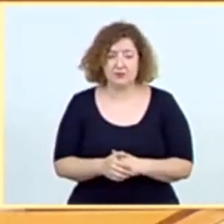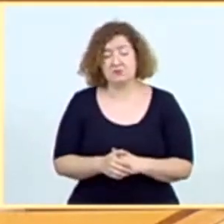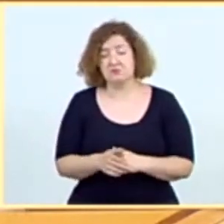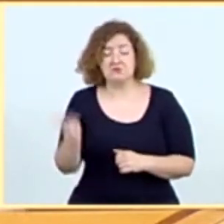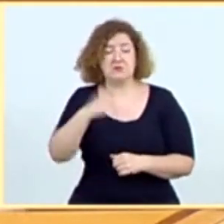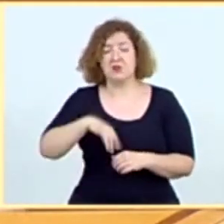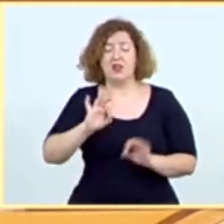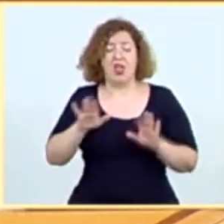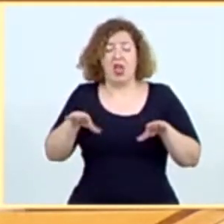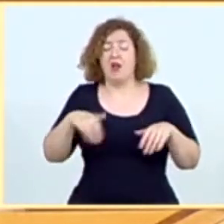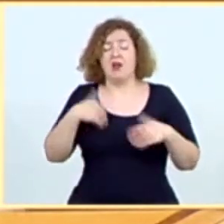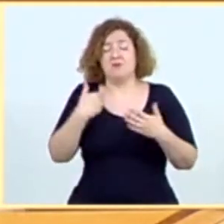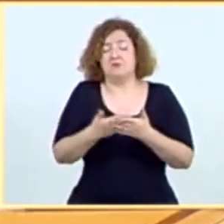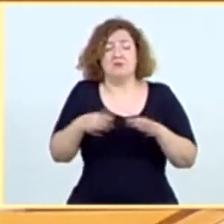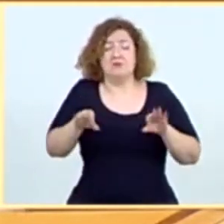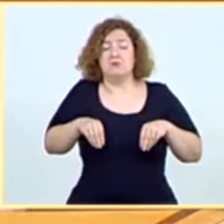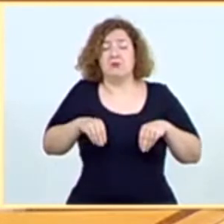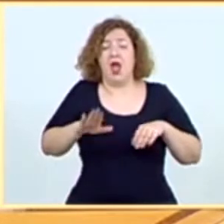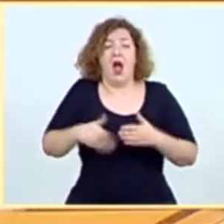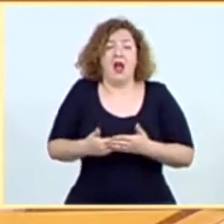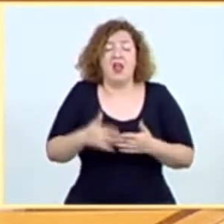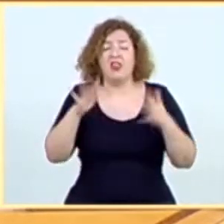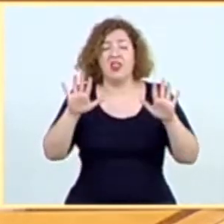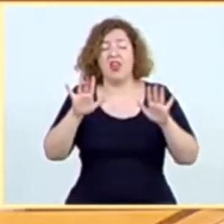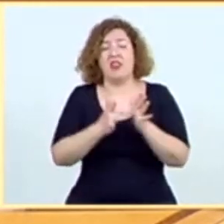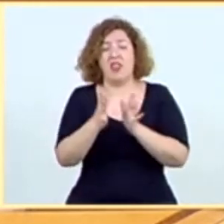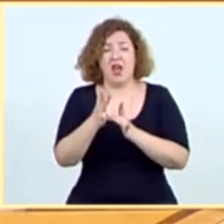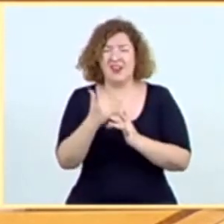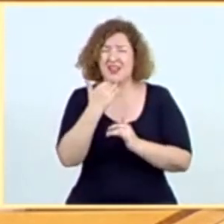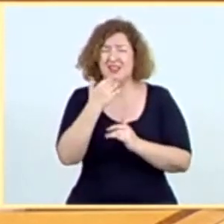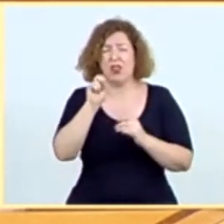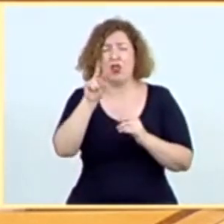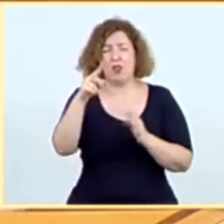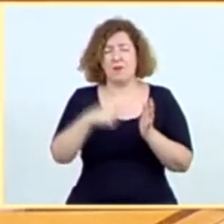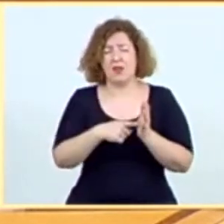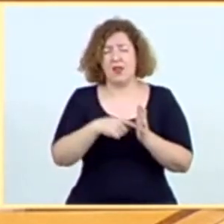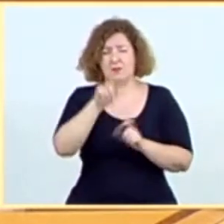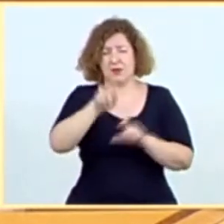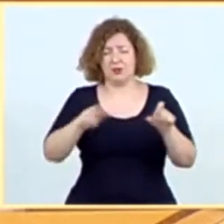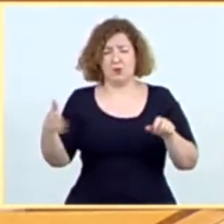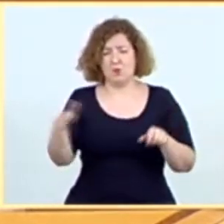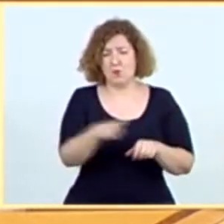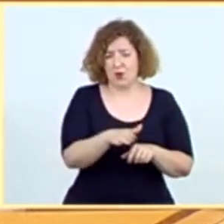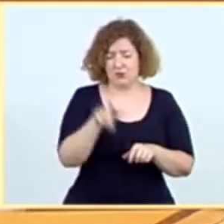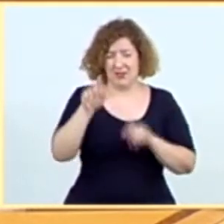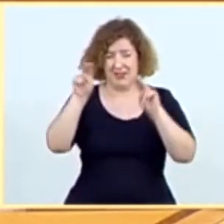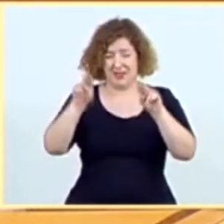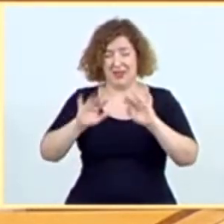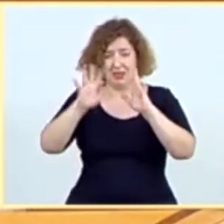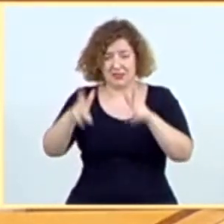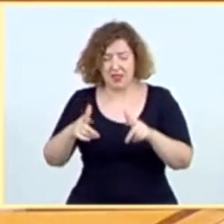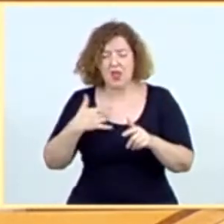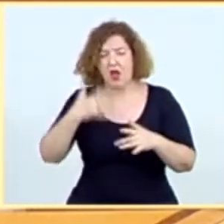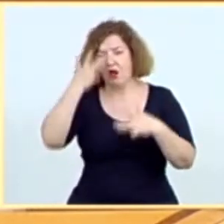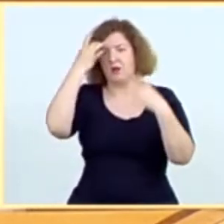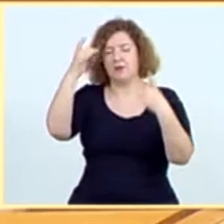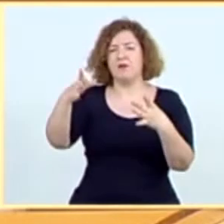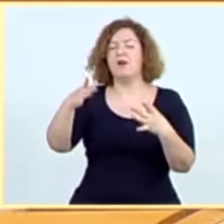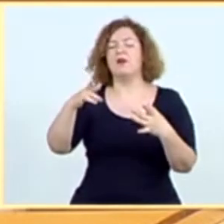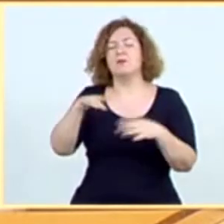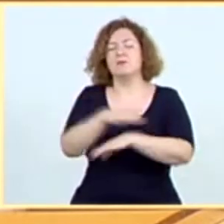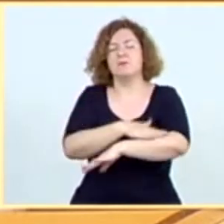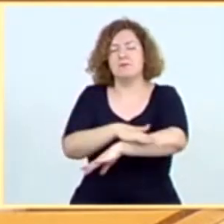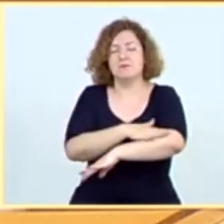en el asunto hasta el 10 de abril. Tuvieron que fallecer casi 12.000 ancianos en residencias para que el Ministerio de Sanidad cambiara los